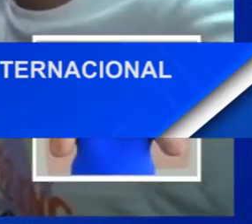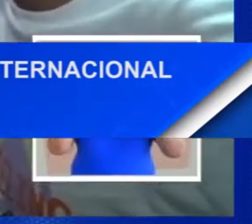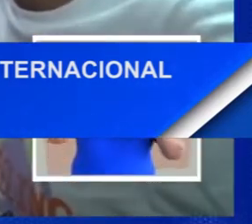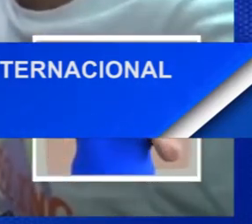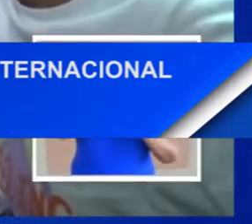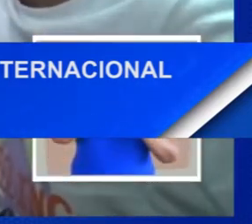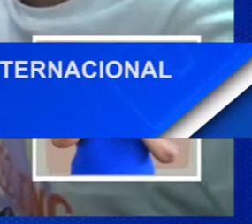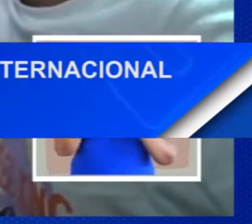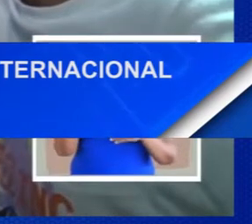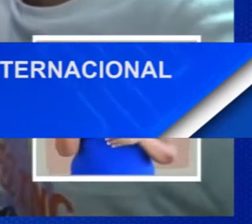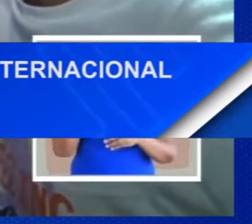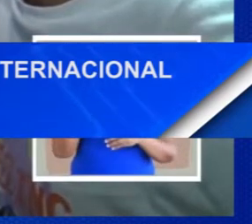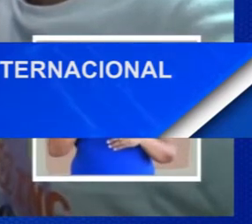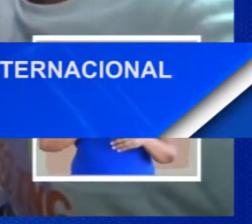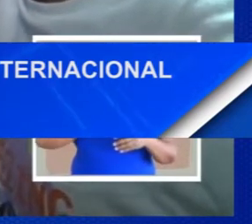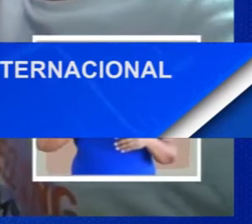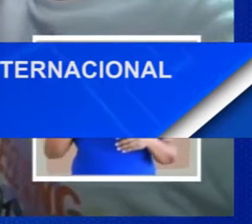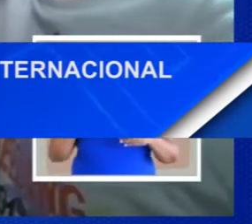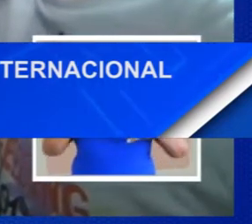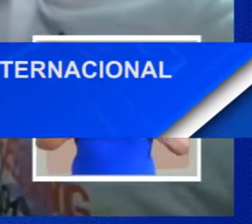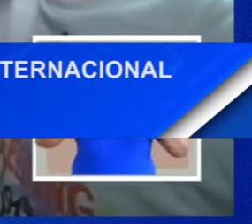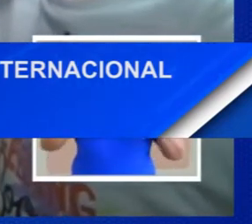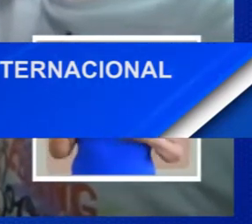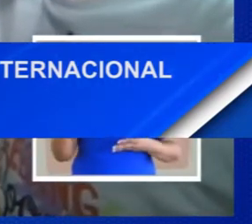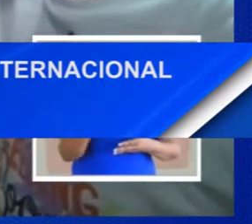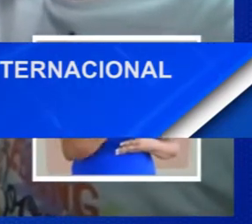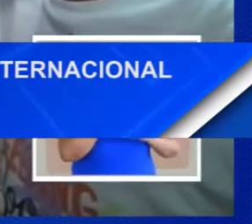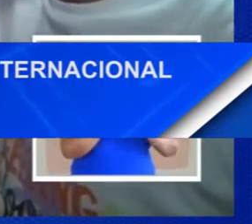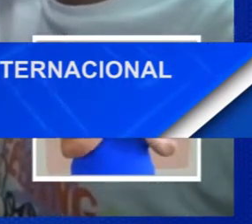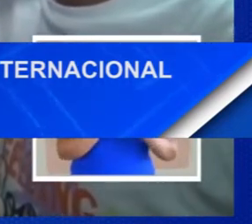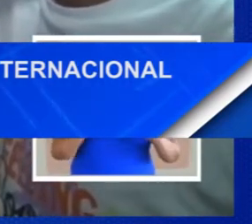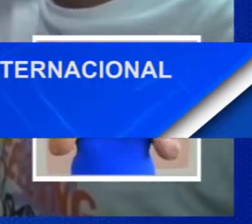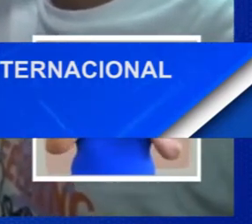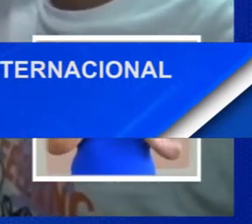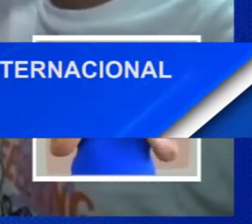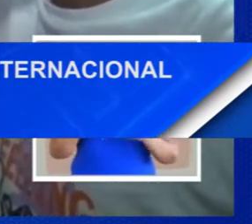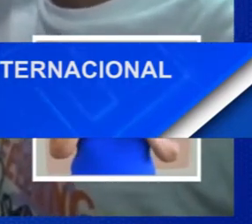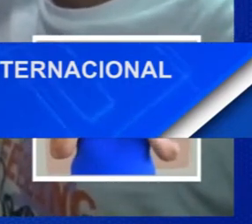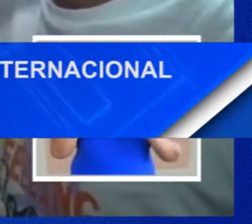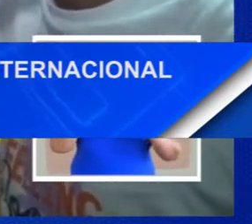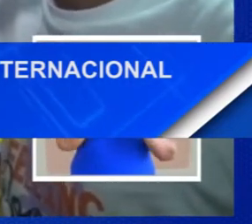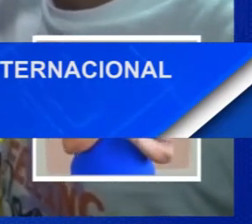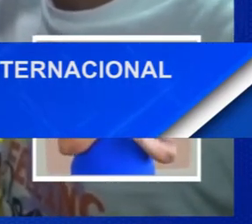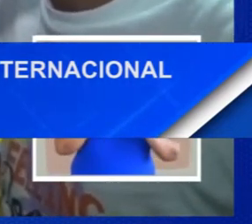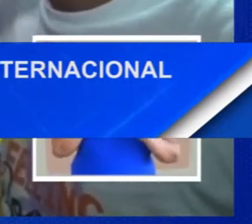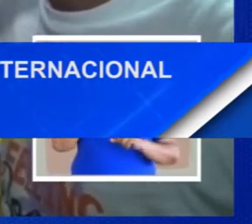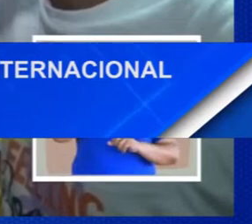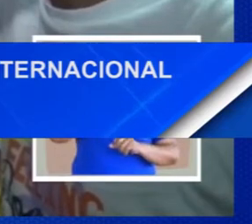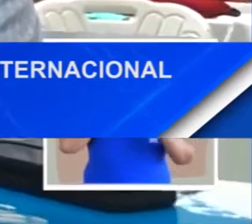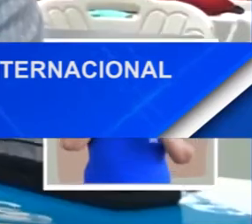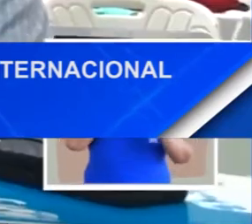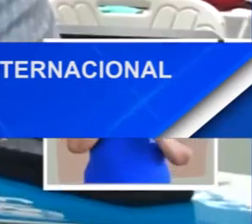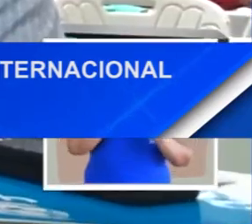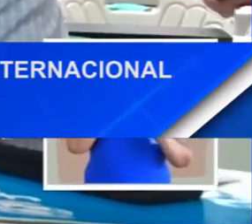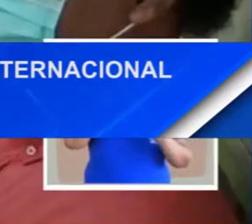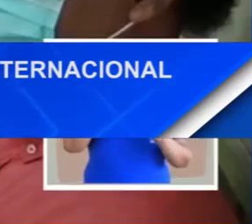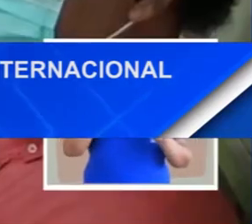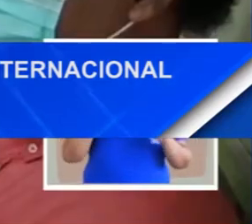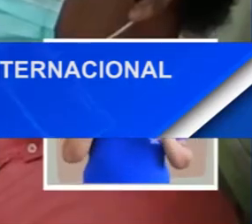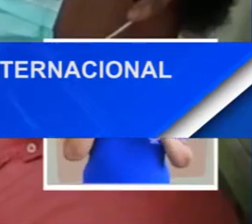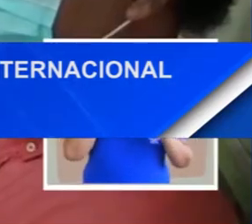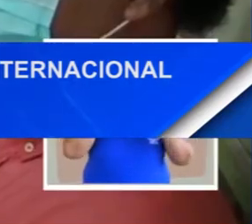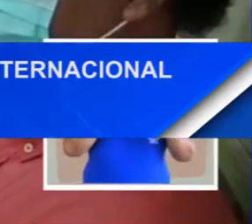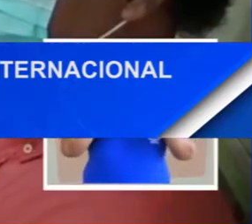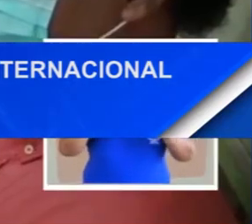regionales en temas sobre la atención e inclusión de niñas, niños y adolescentes con discapacidad y enmarca este